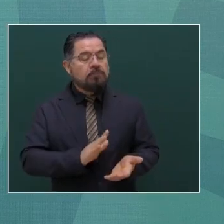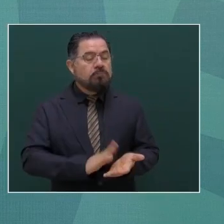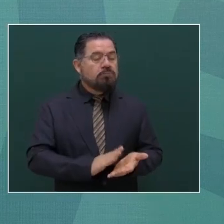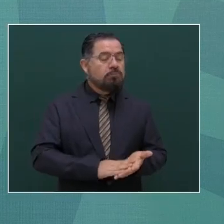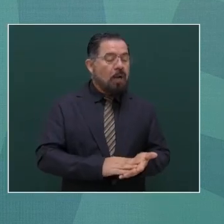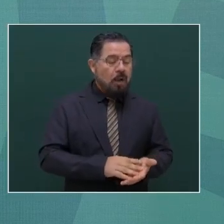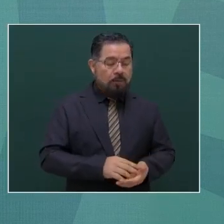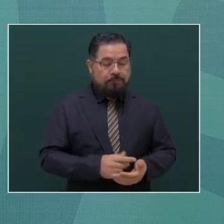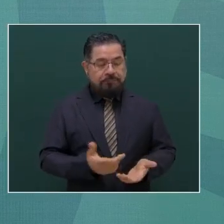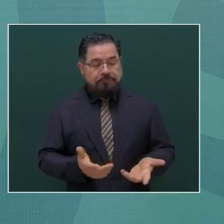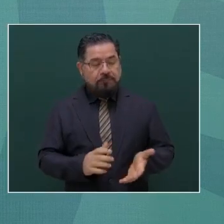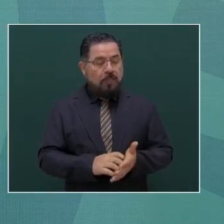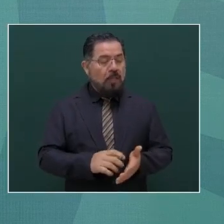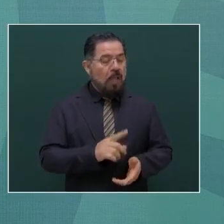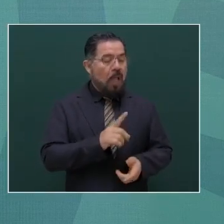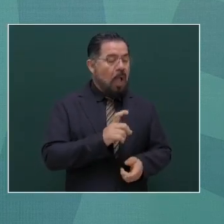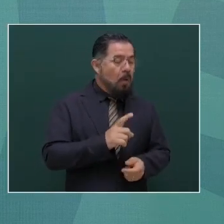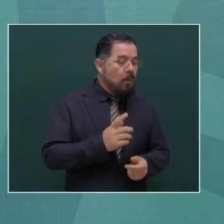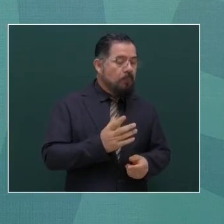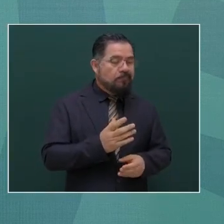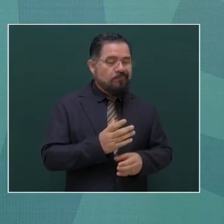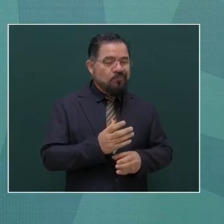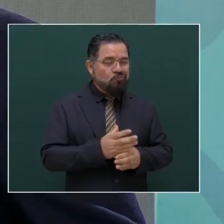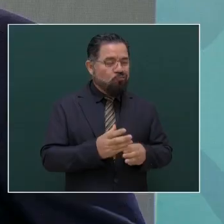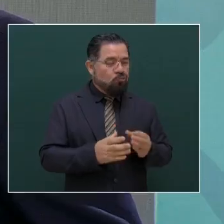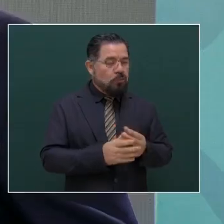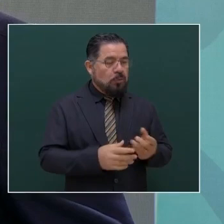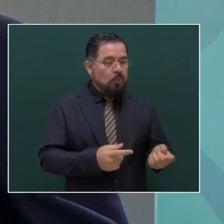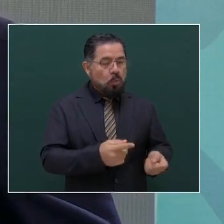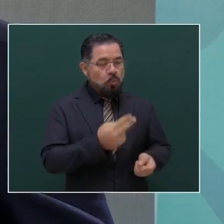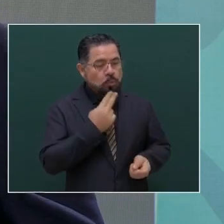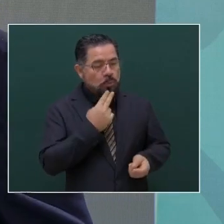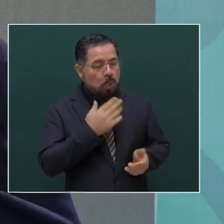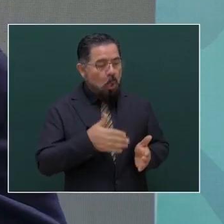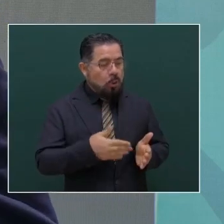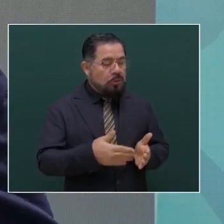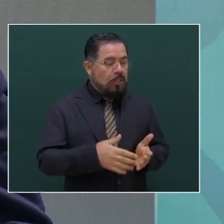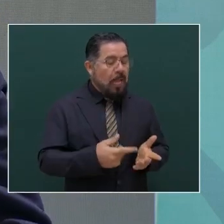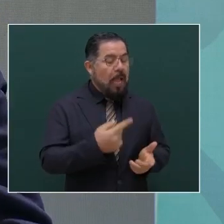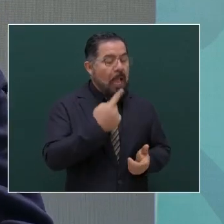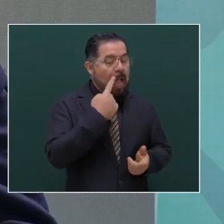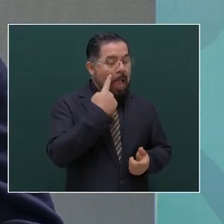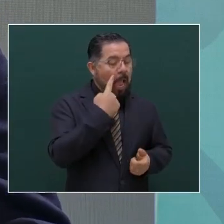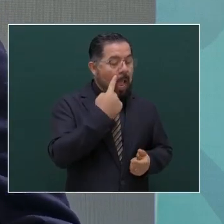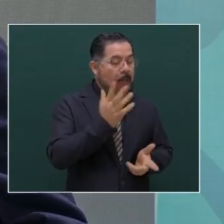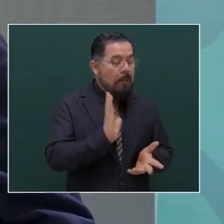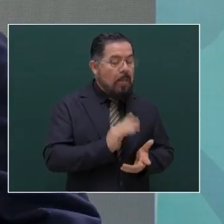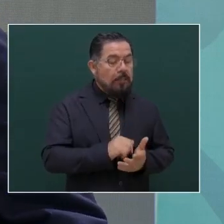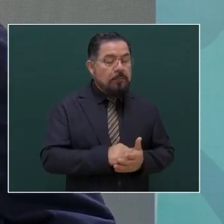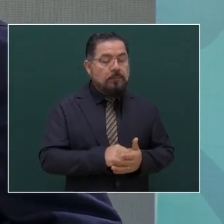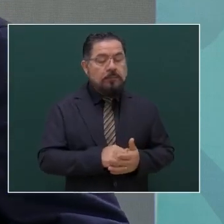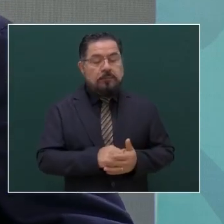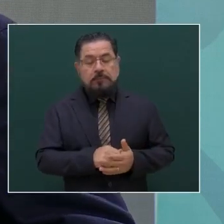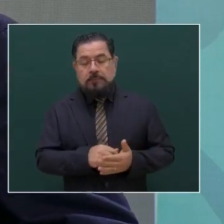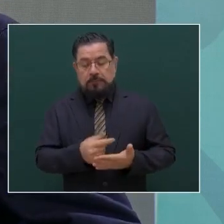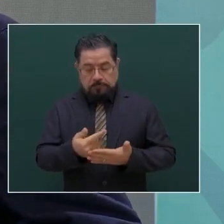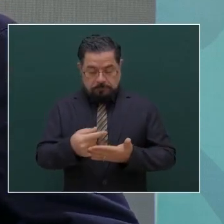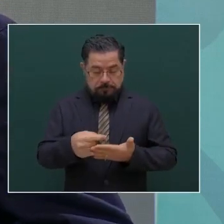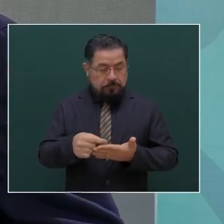el agua de sí que estás utilizando en la cocina, a ver si traen